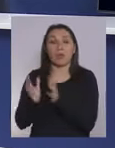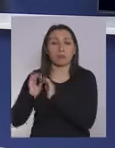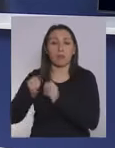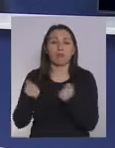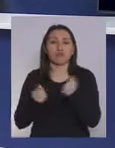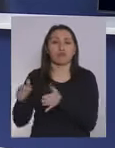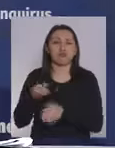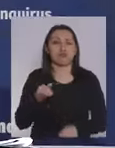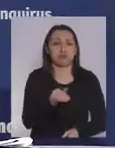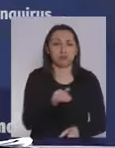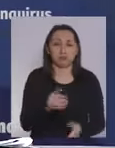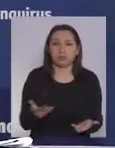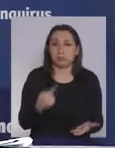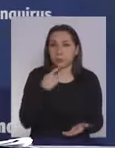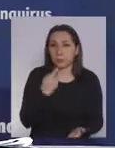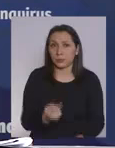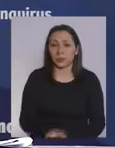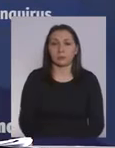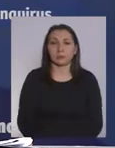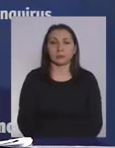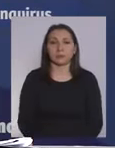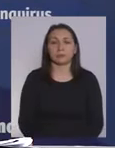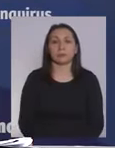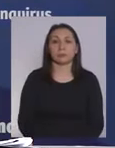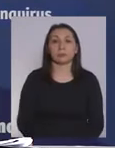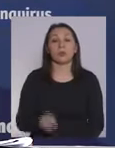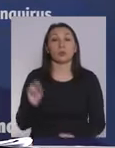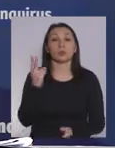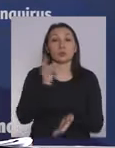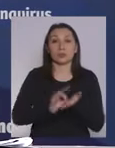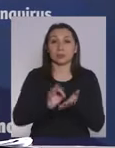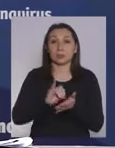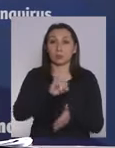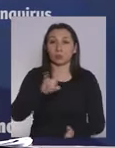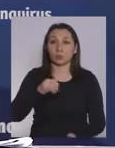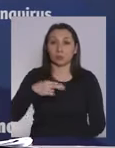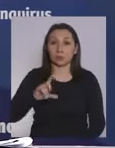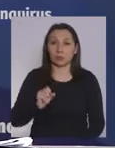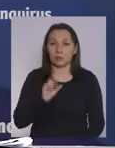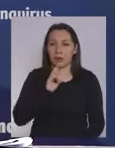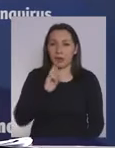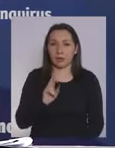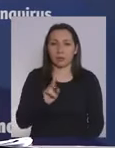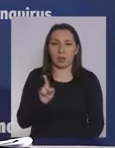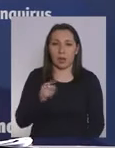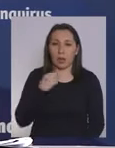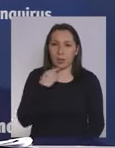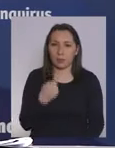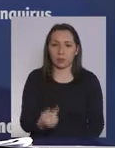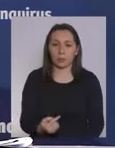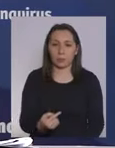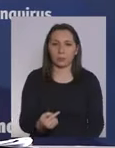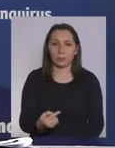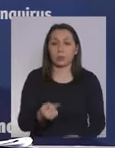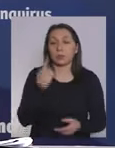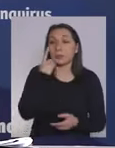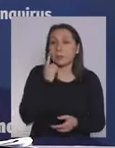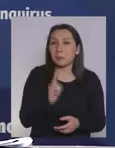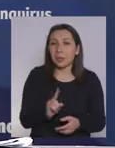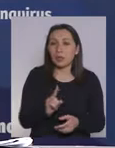médicos el doctor y a decir el psuv se quedaría a su llegada va a responder a esta pregunta sin